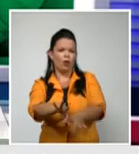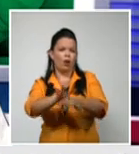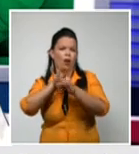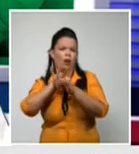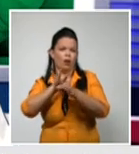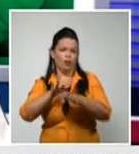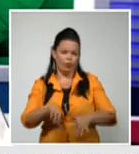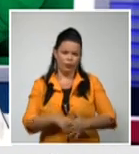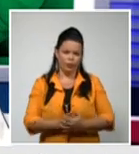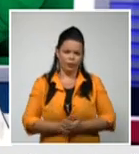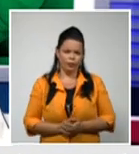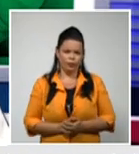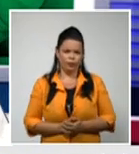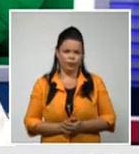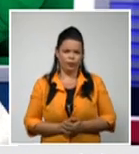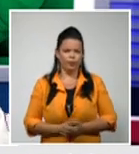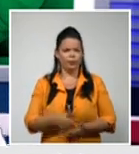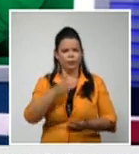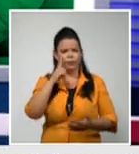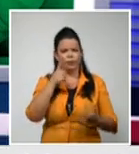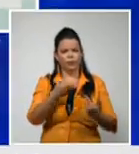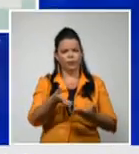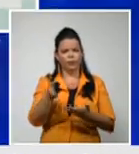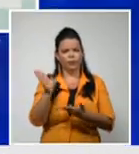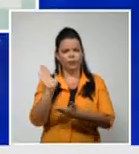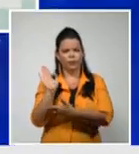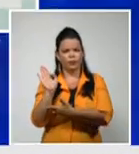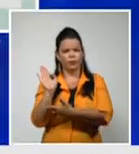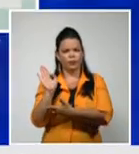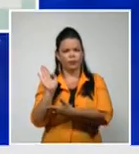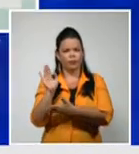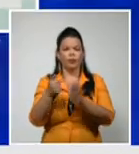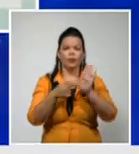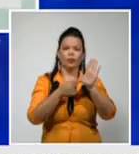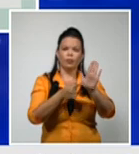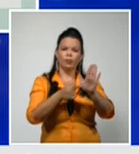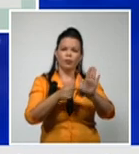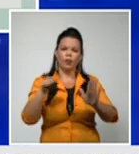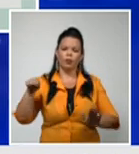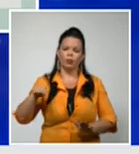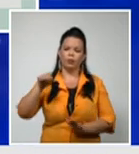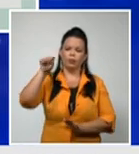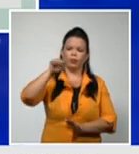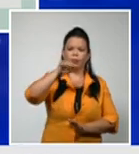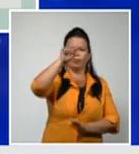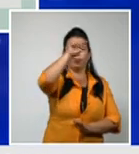Finalmente, en el gráfico que se ve la evolución de la pandemia en nuestro país,